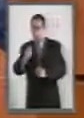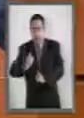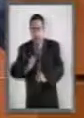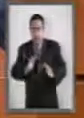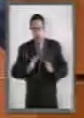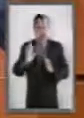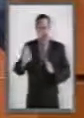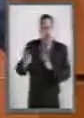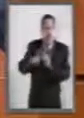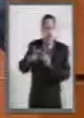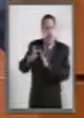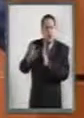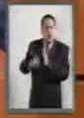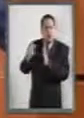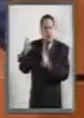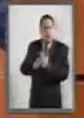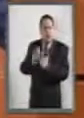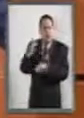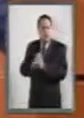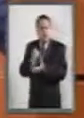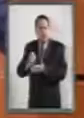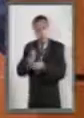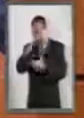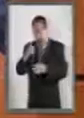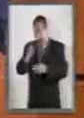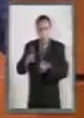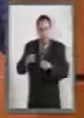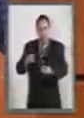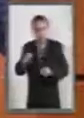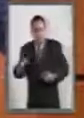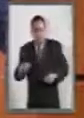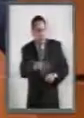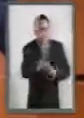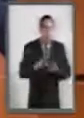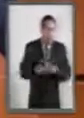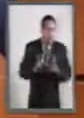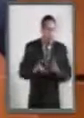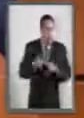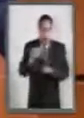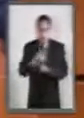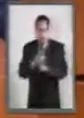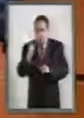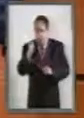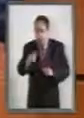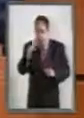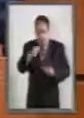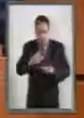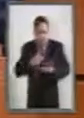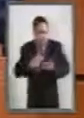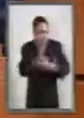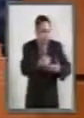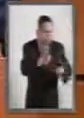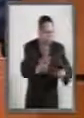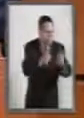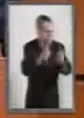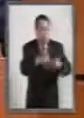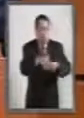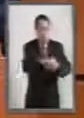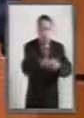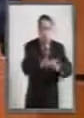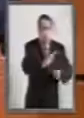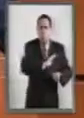realizar tareas de seguridad interior y concurrir de manera subsidiaria y temporal al auxilio de los poderes locales